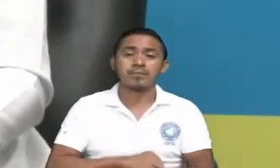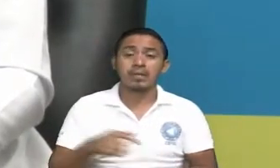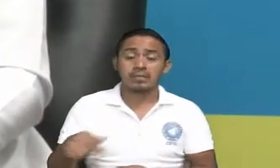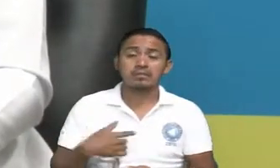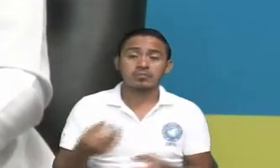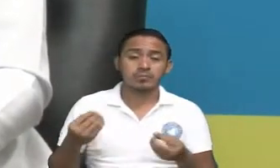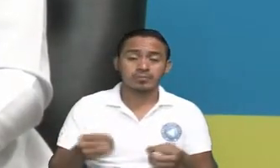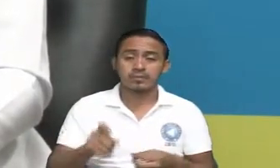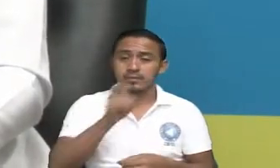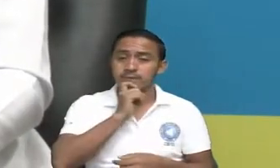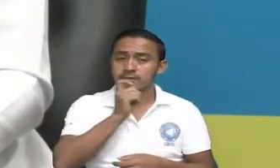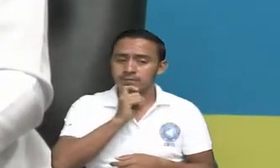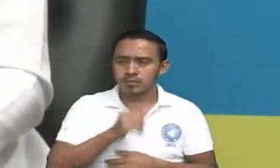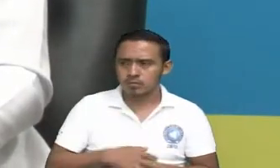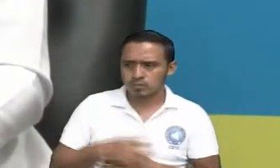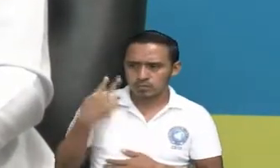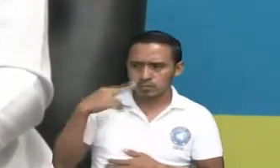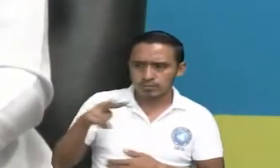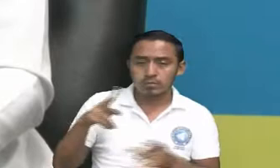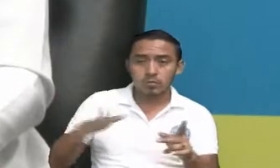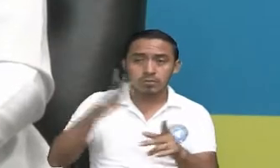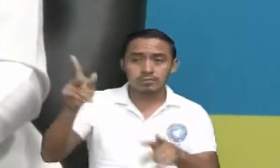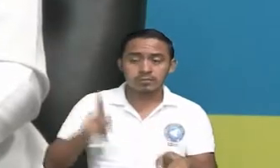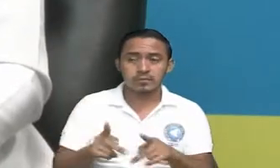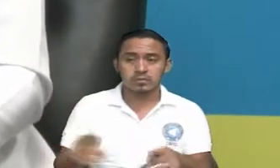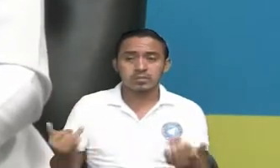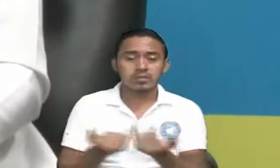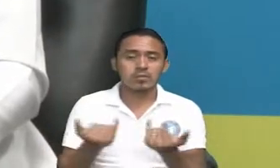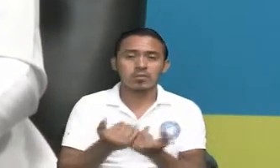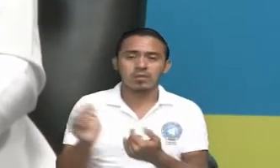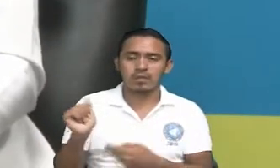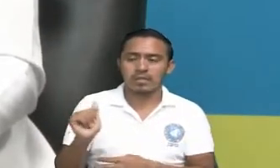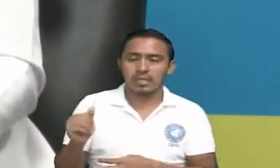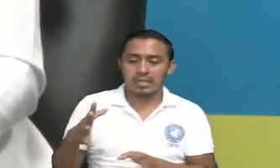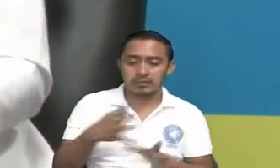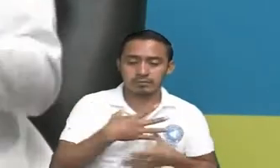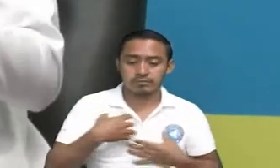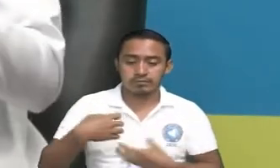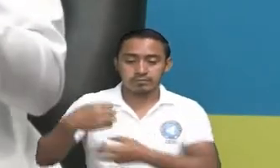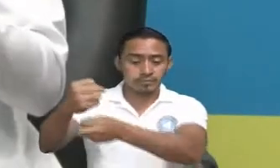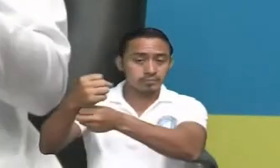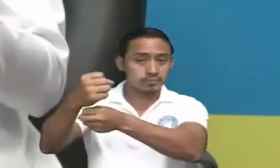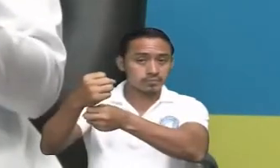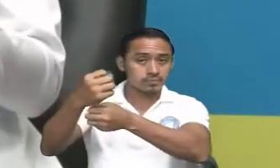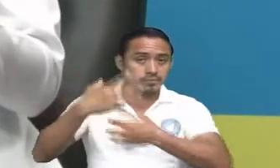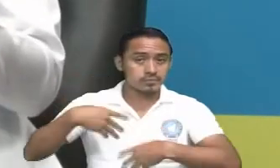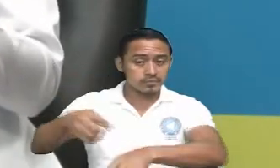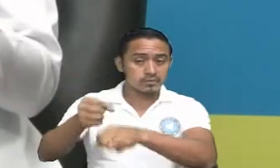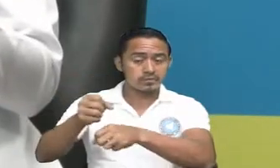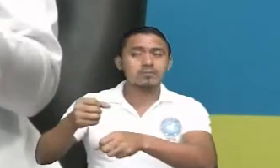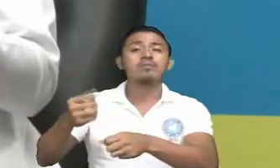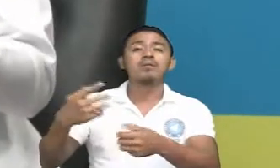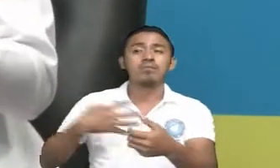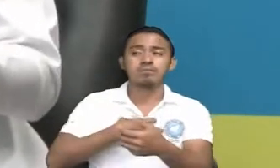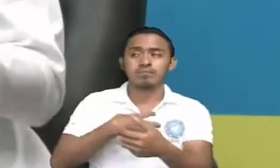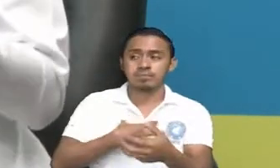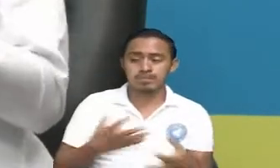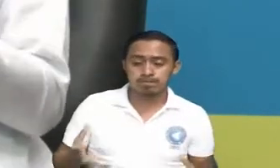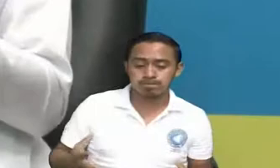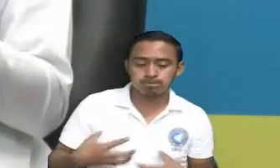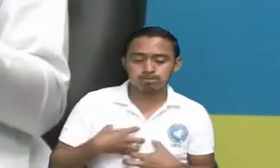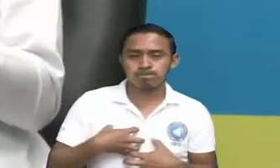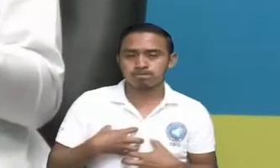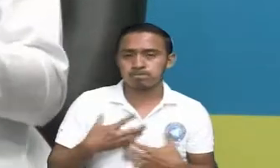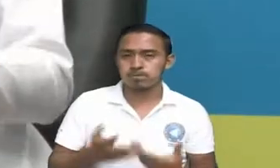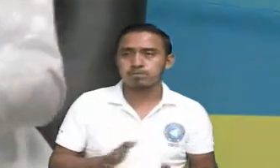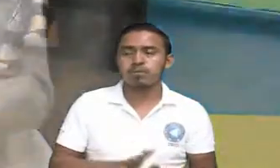en las personas celosas. Ve a las demás personas como amenaza. Me van a quitar algo que creen que hasta cierto punto posesivo, que es